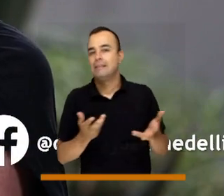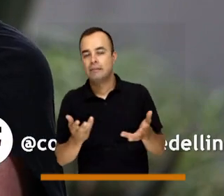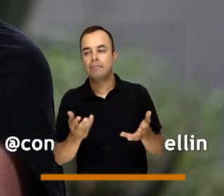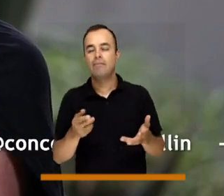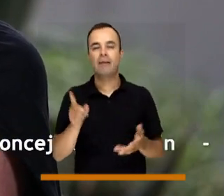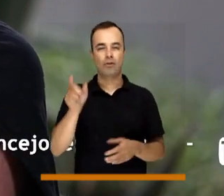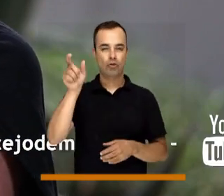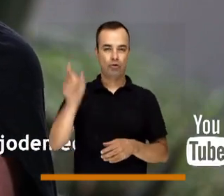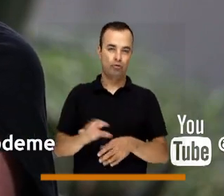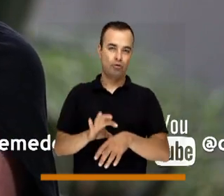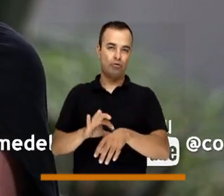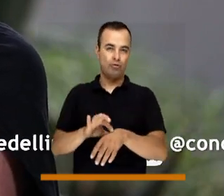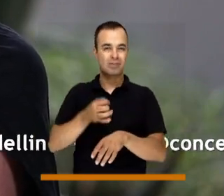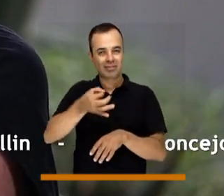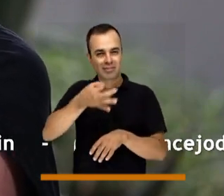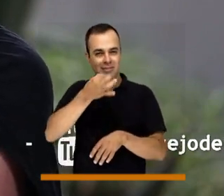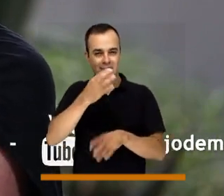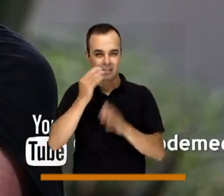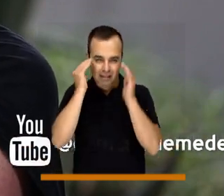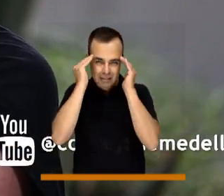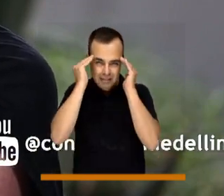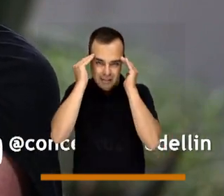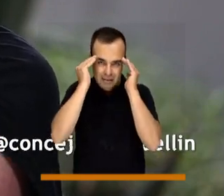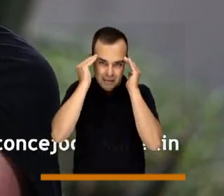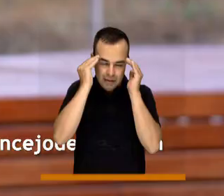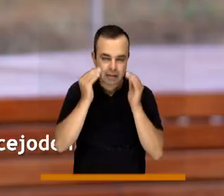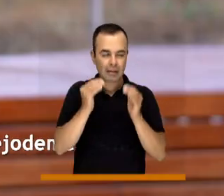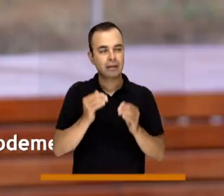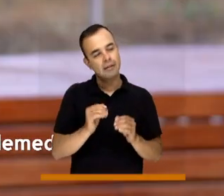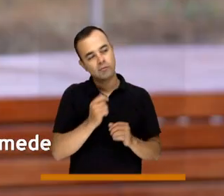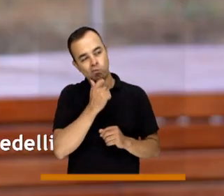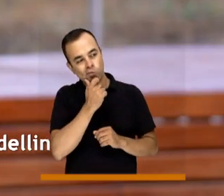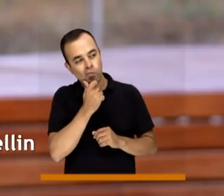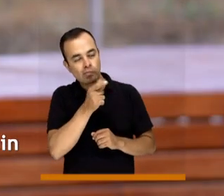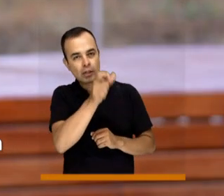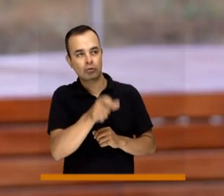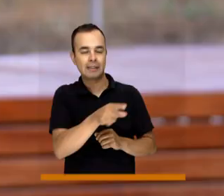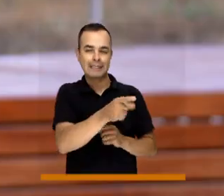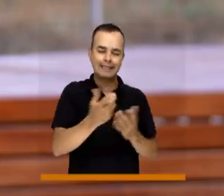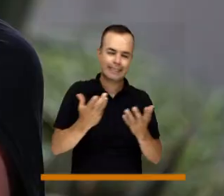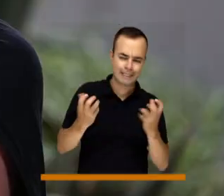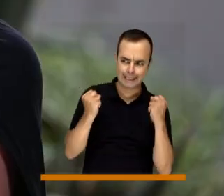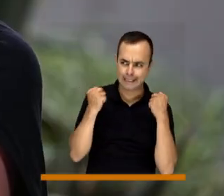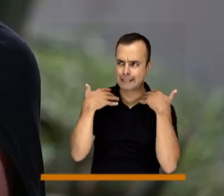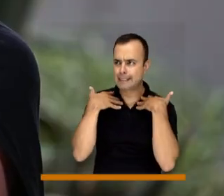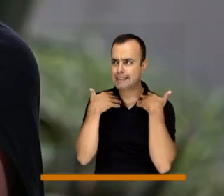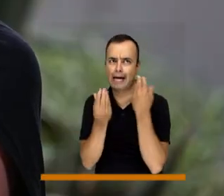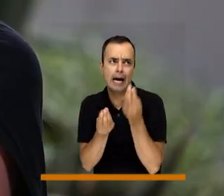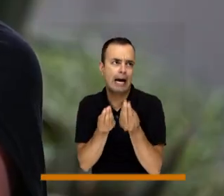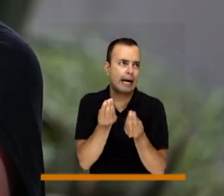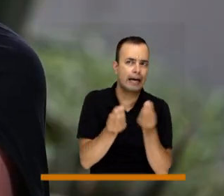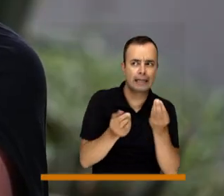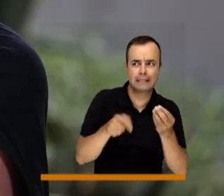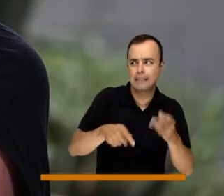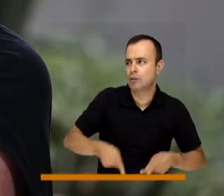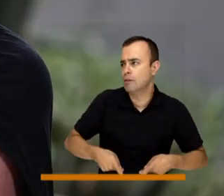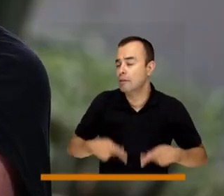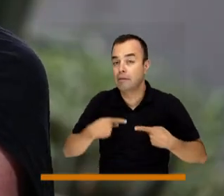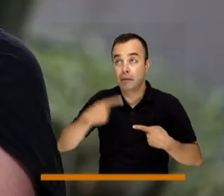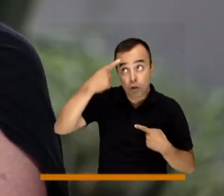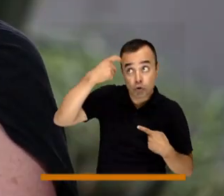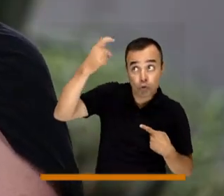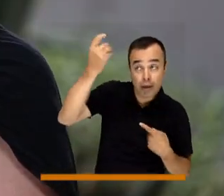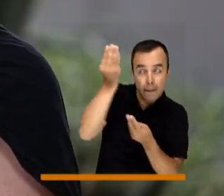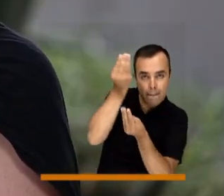explican mejor los psiquiatras cuando uno está en ese estado de estrés que tiene que resolver el presente, la supervivencia, le cuesta mucho